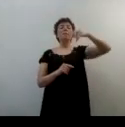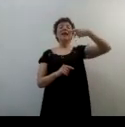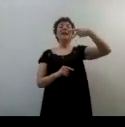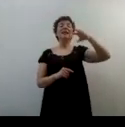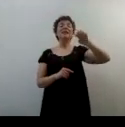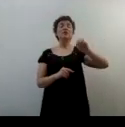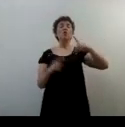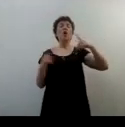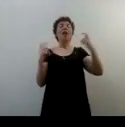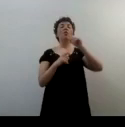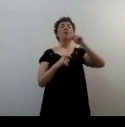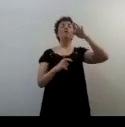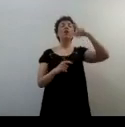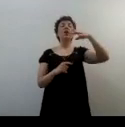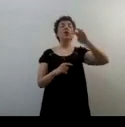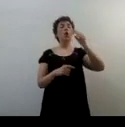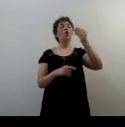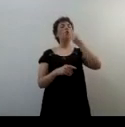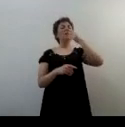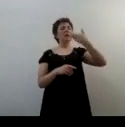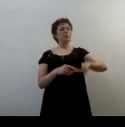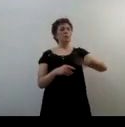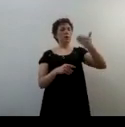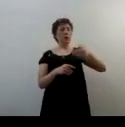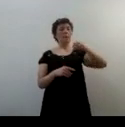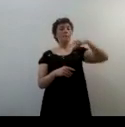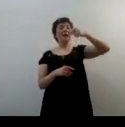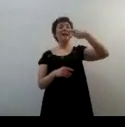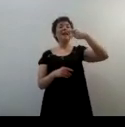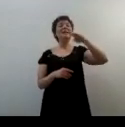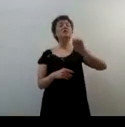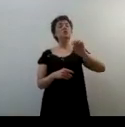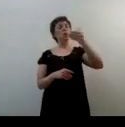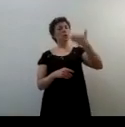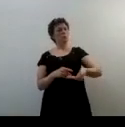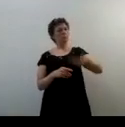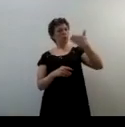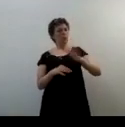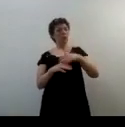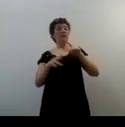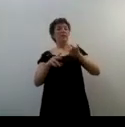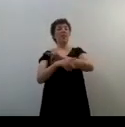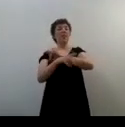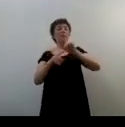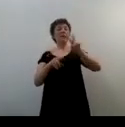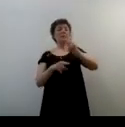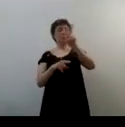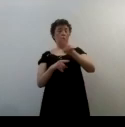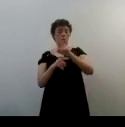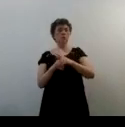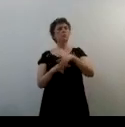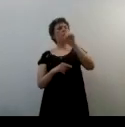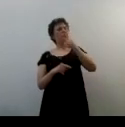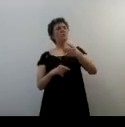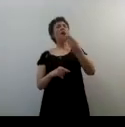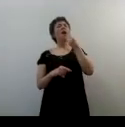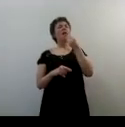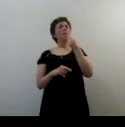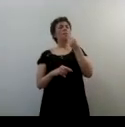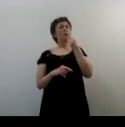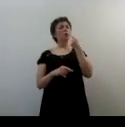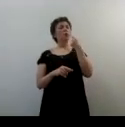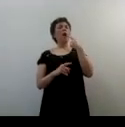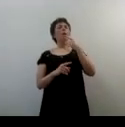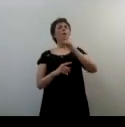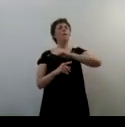son nutrientes importantes. Y el magnesio es bastante importante de cara a la diabetes tipo 2. Pero también es un alimento que tiene un muy alto contenido en